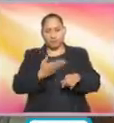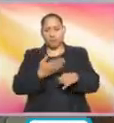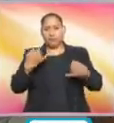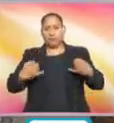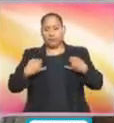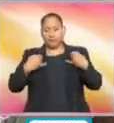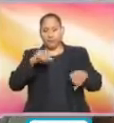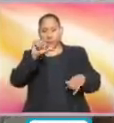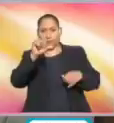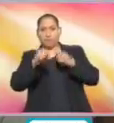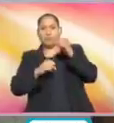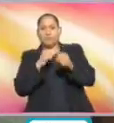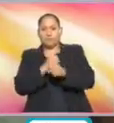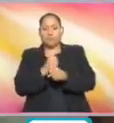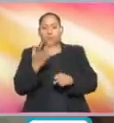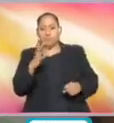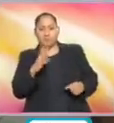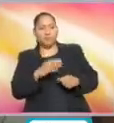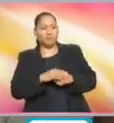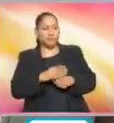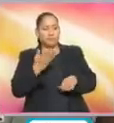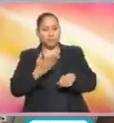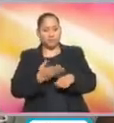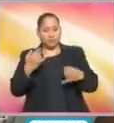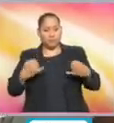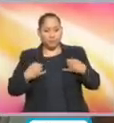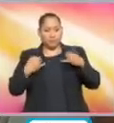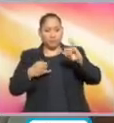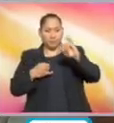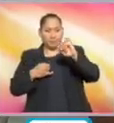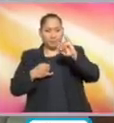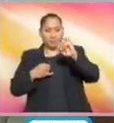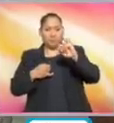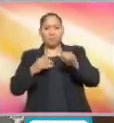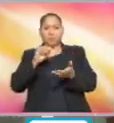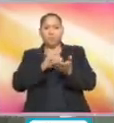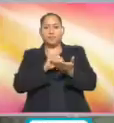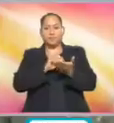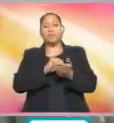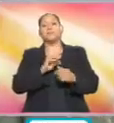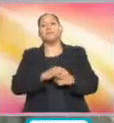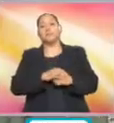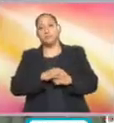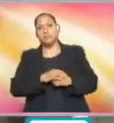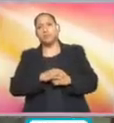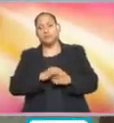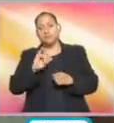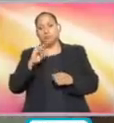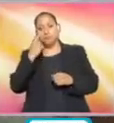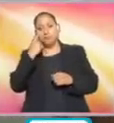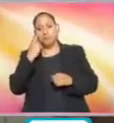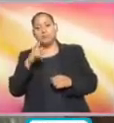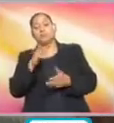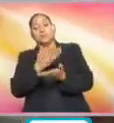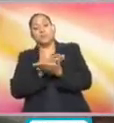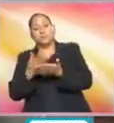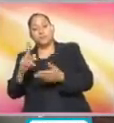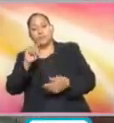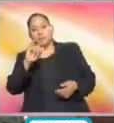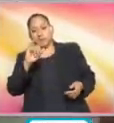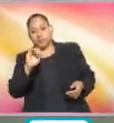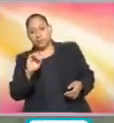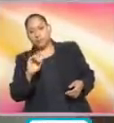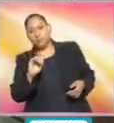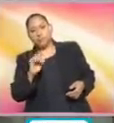a los 16 años más o menos. Muy chavito. Muy chavito, exactamente, y todavía andamos ahí. No, pues se ve, pero además, tío Alberto,